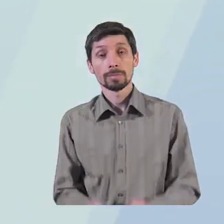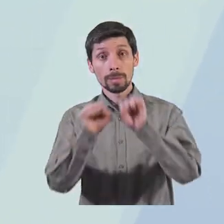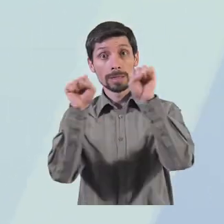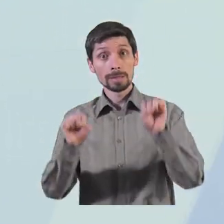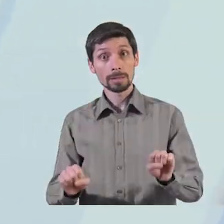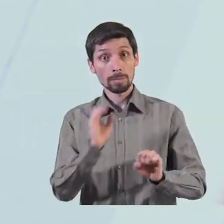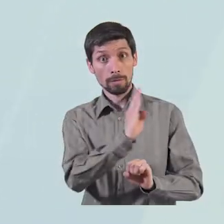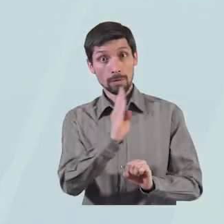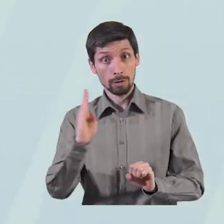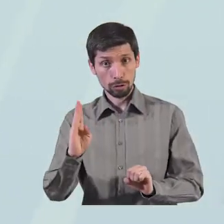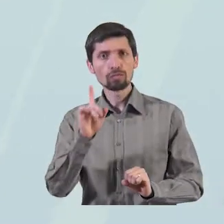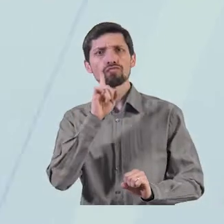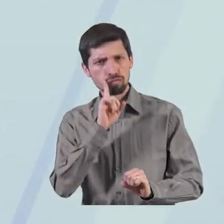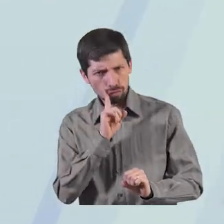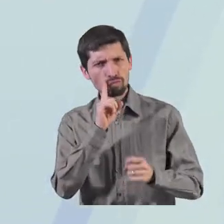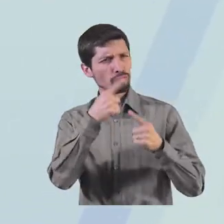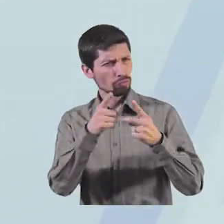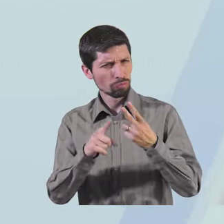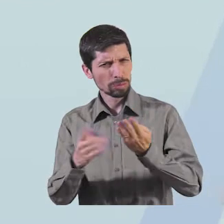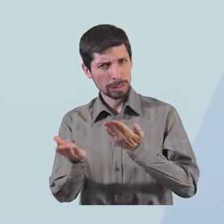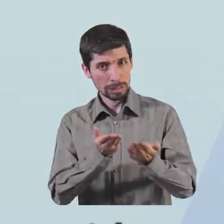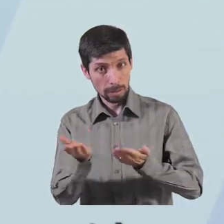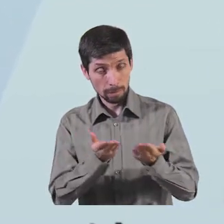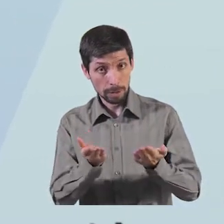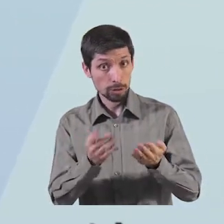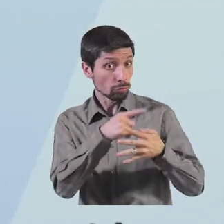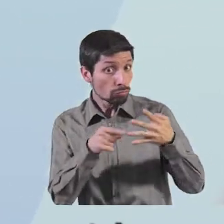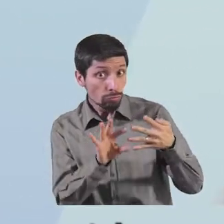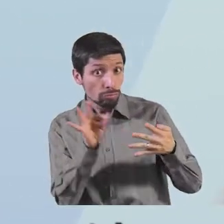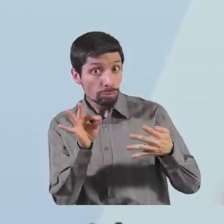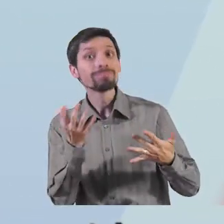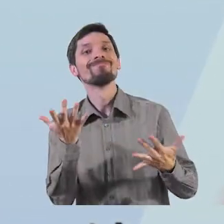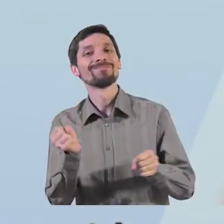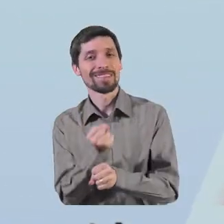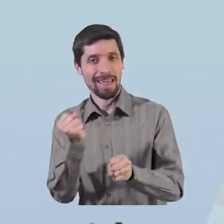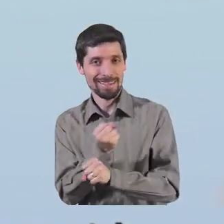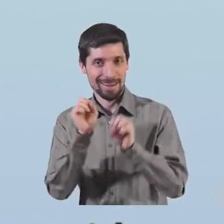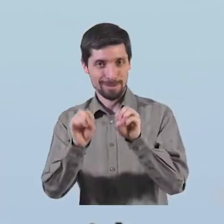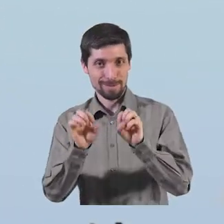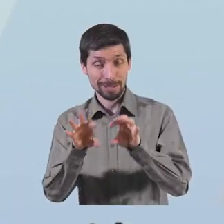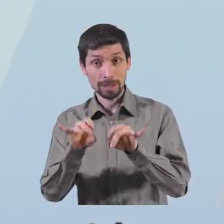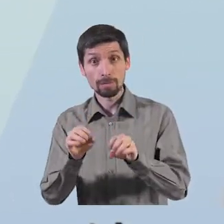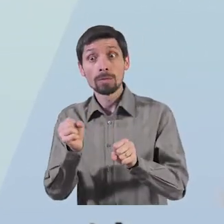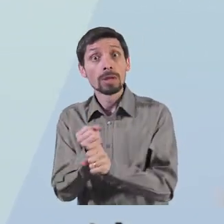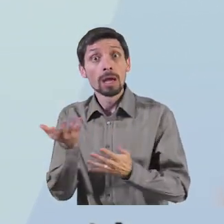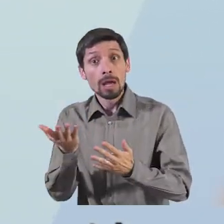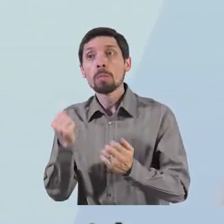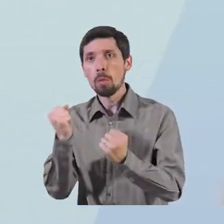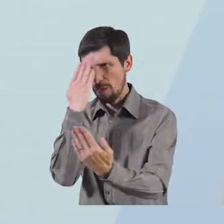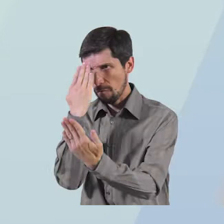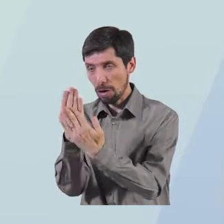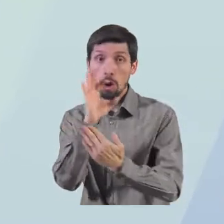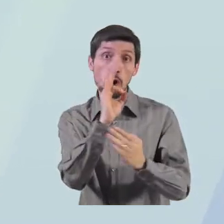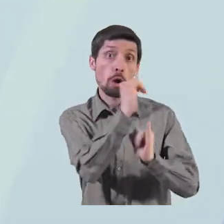El sistema de bibliotecas cuenta con una serie de servicios, entre ellos los talleres formativos, que se imparten de manera